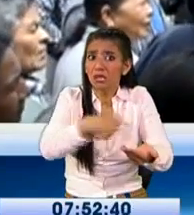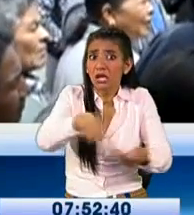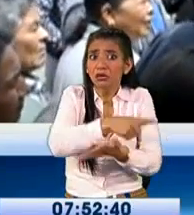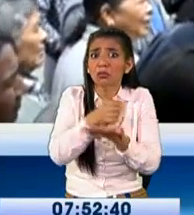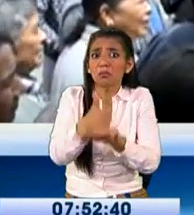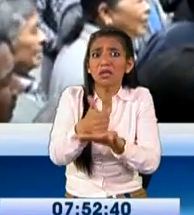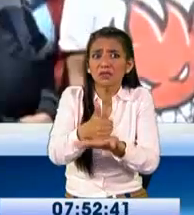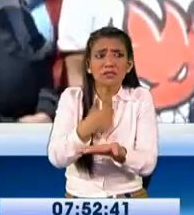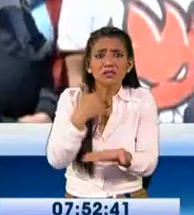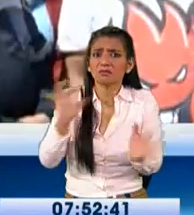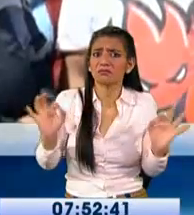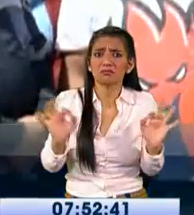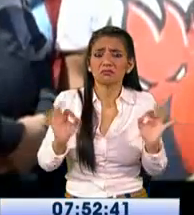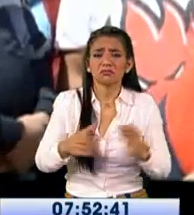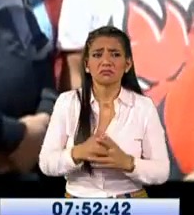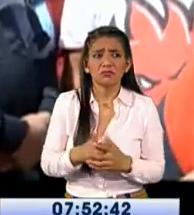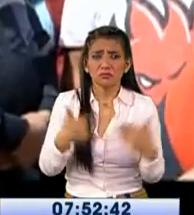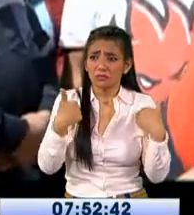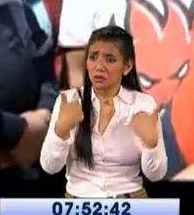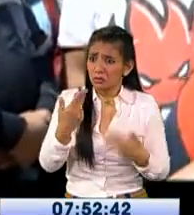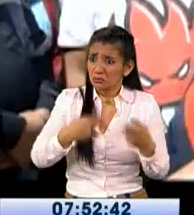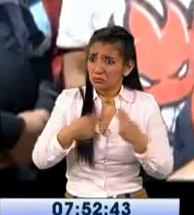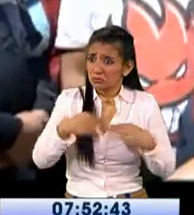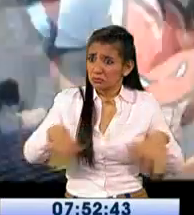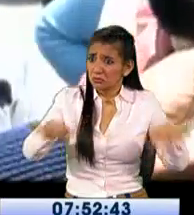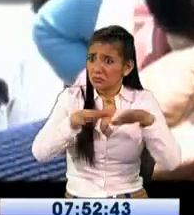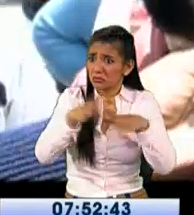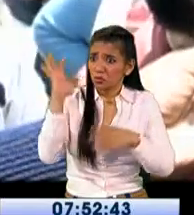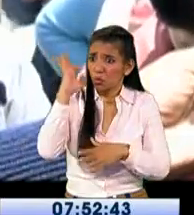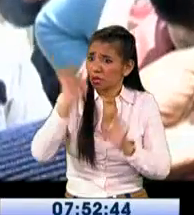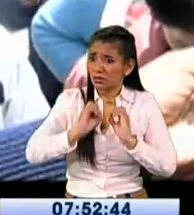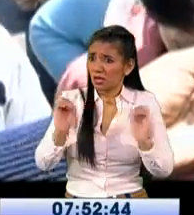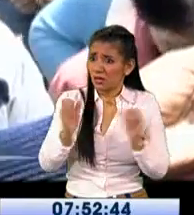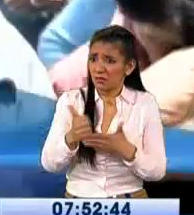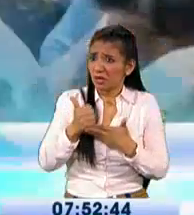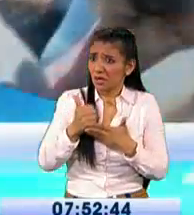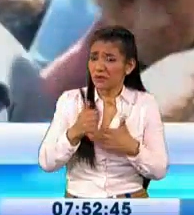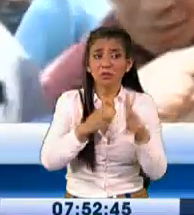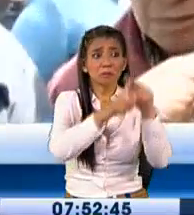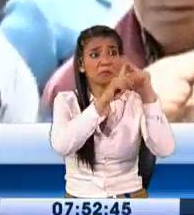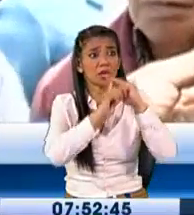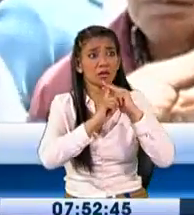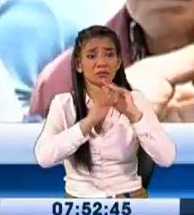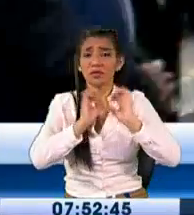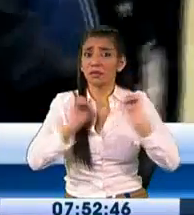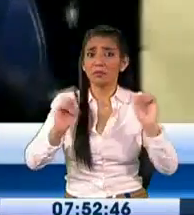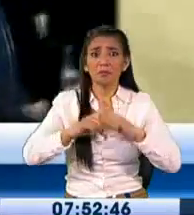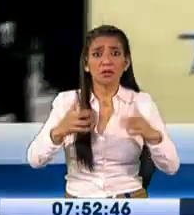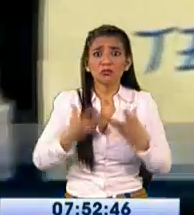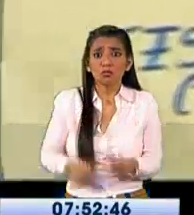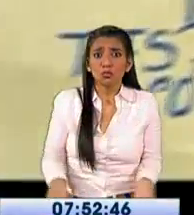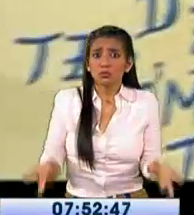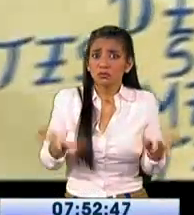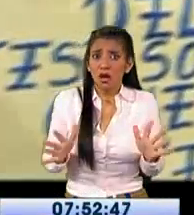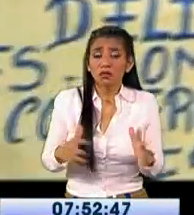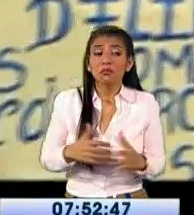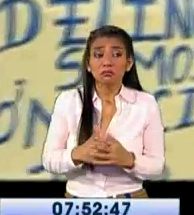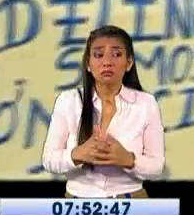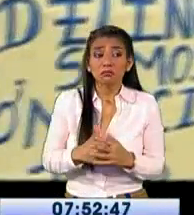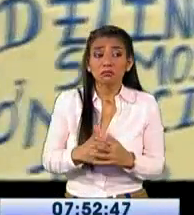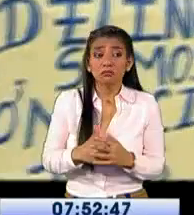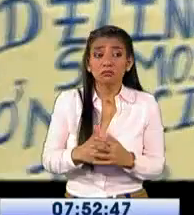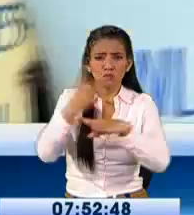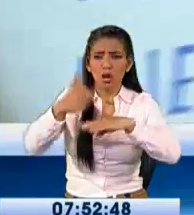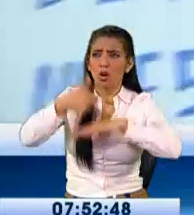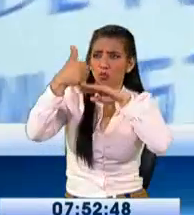lo más mínimo como momento a nosotros los comerciantes que estamos aquí los préstamos pero hasta ahora no se ve solución después de dos horas de diálogo con